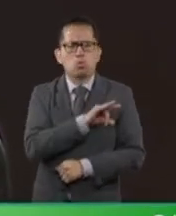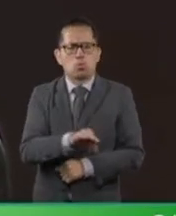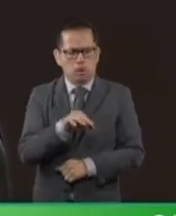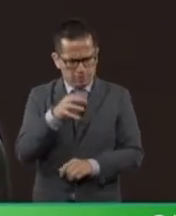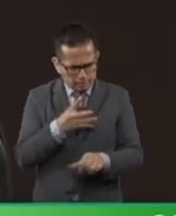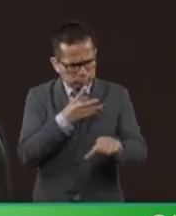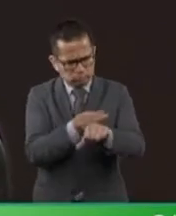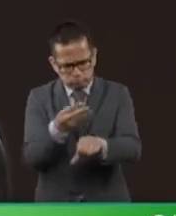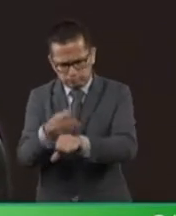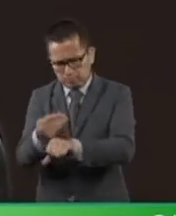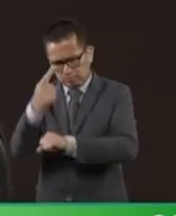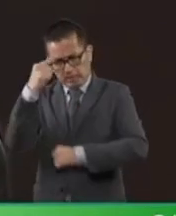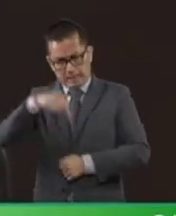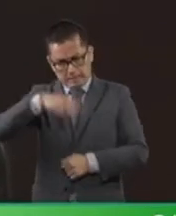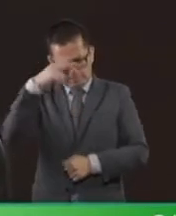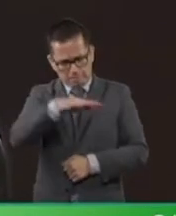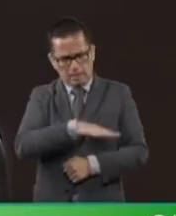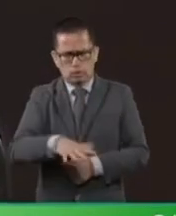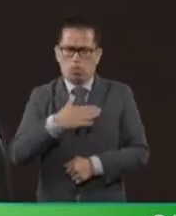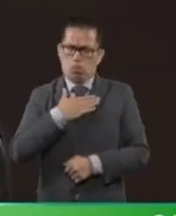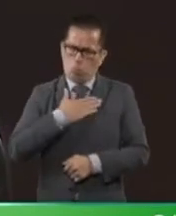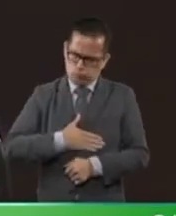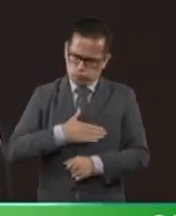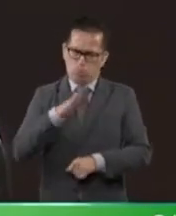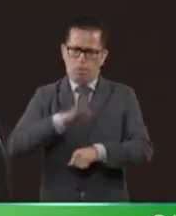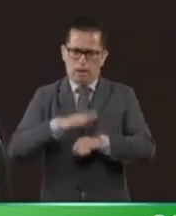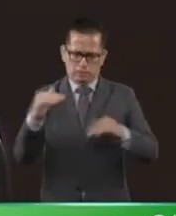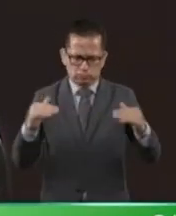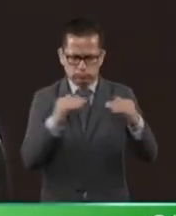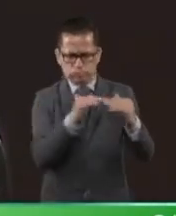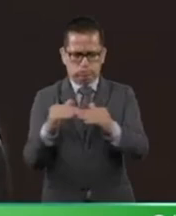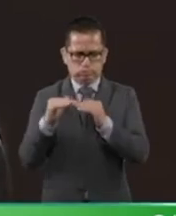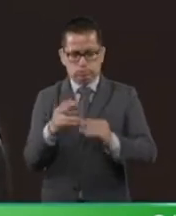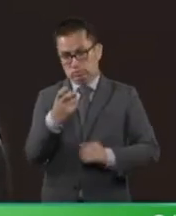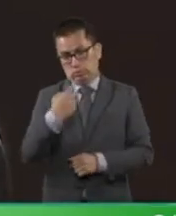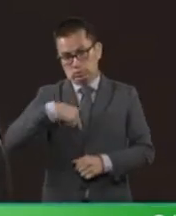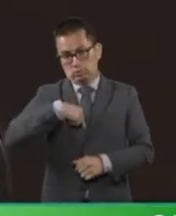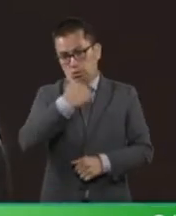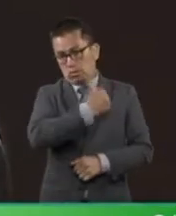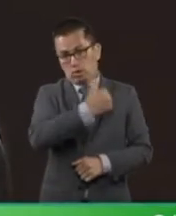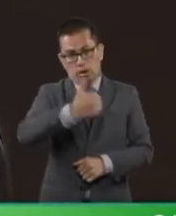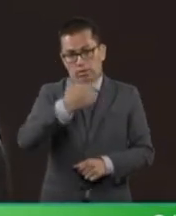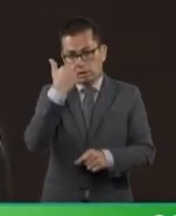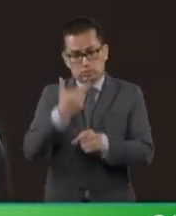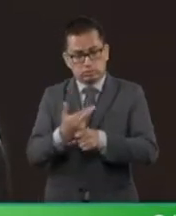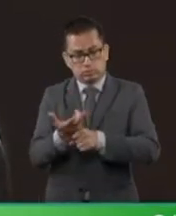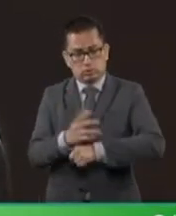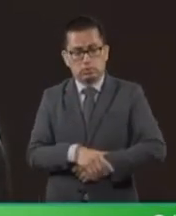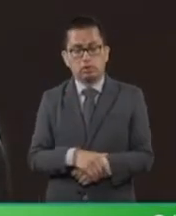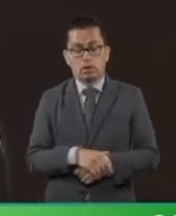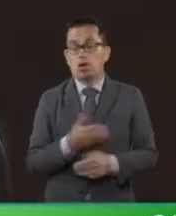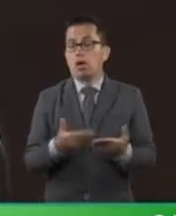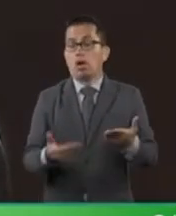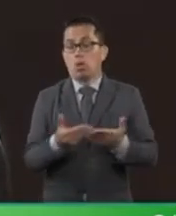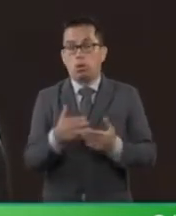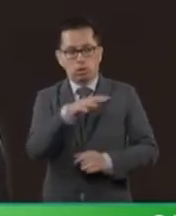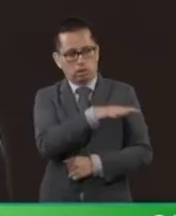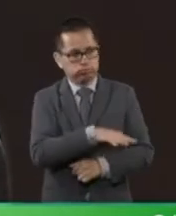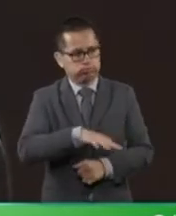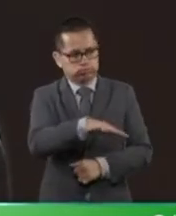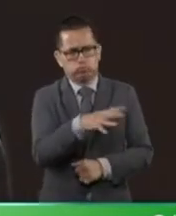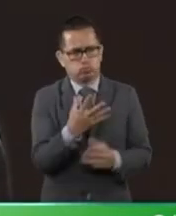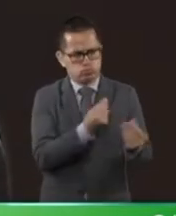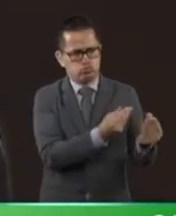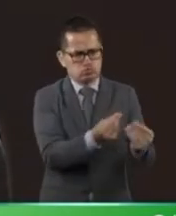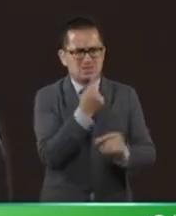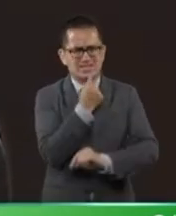justo desde donde nos toca, desde nuestra capacidad de fomentar el diálogo. Hoy hay millones de niñas condenadas a ser madres a